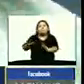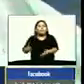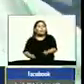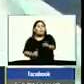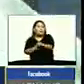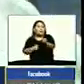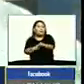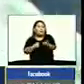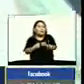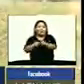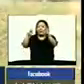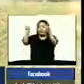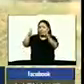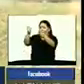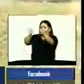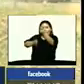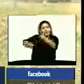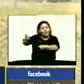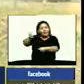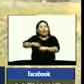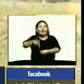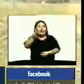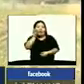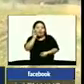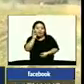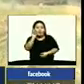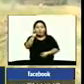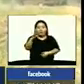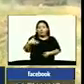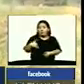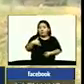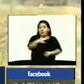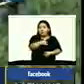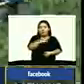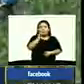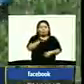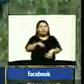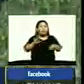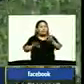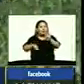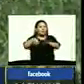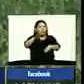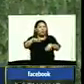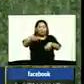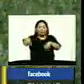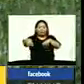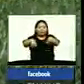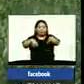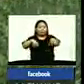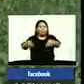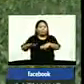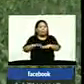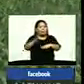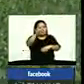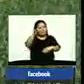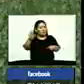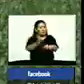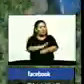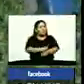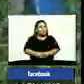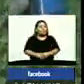sector caficultor del país. Según autoridades del MAG, se han habilitado 14 centros de distribución a nivel nacional.